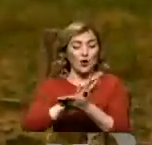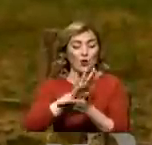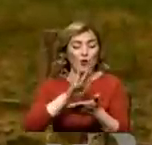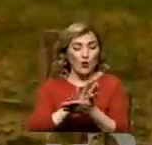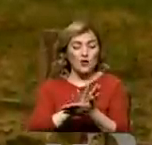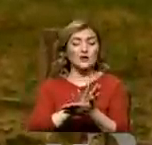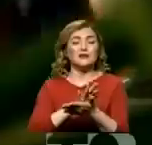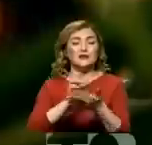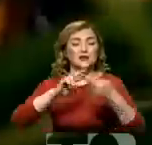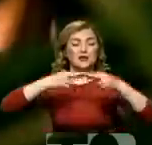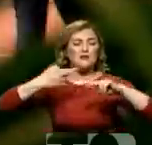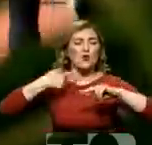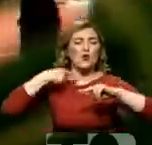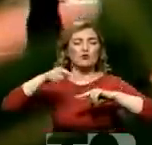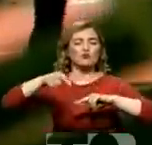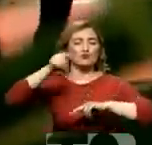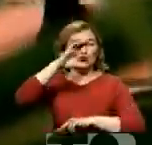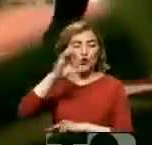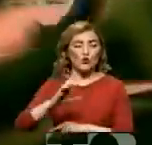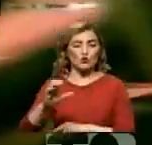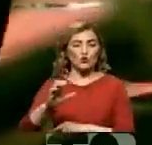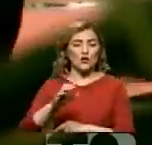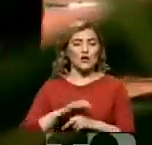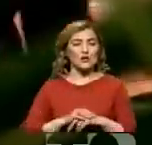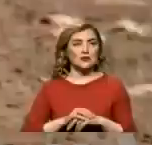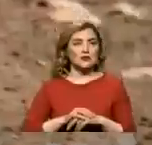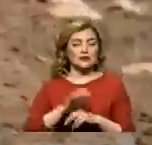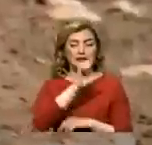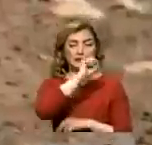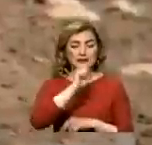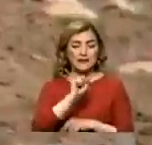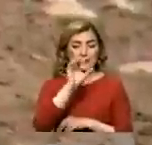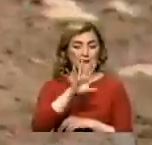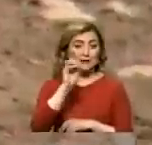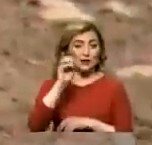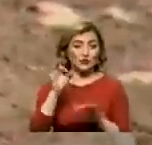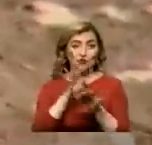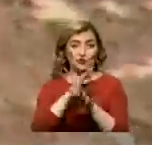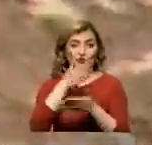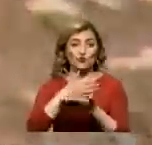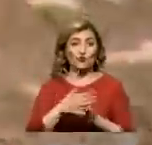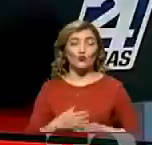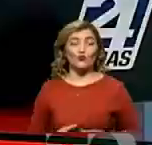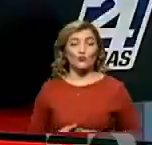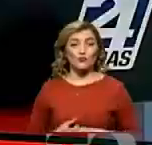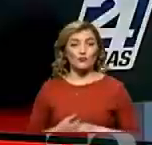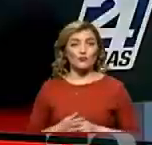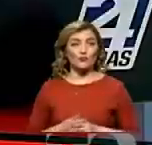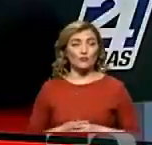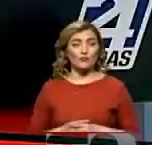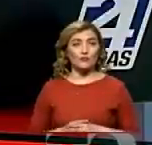zona 5 se calcula que 500 dejaron de funcionar. Giovanna Ramos, 24 horas.